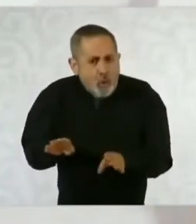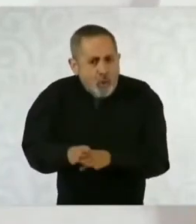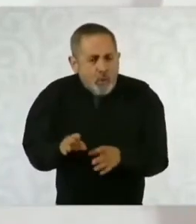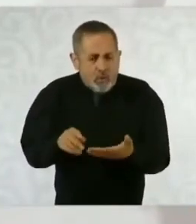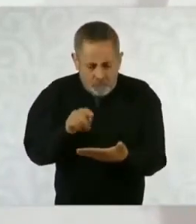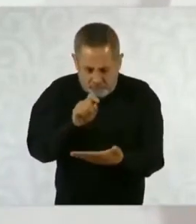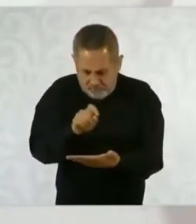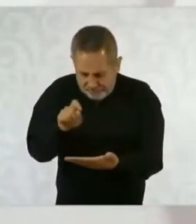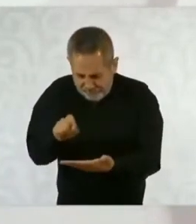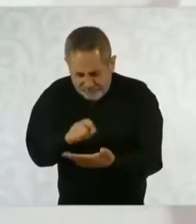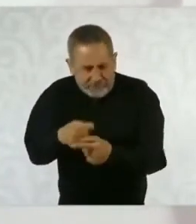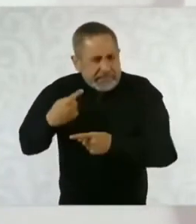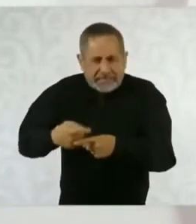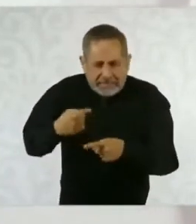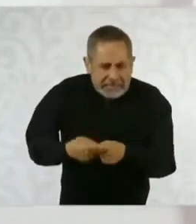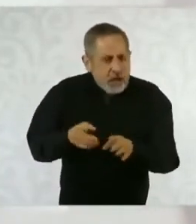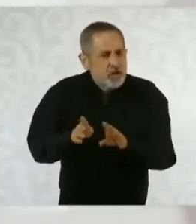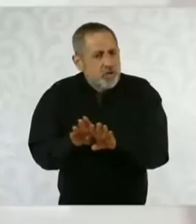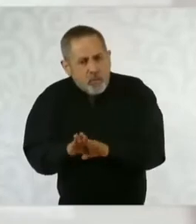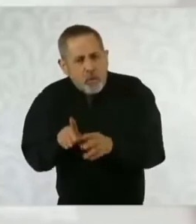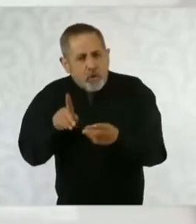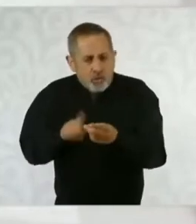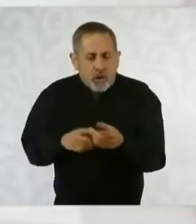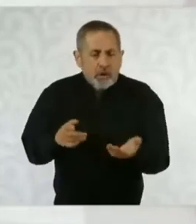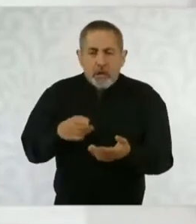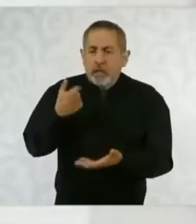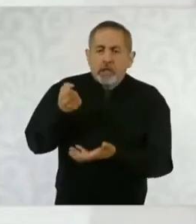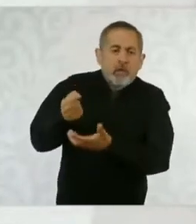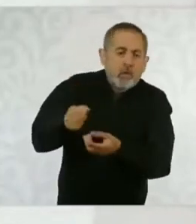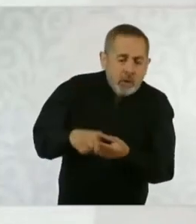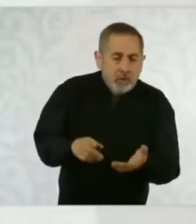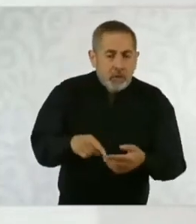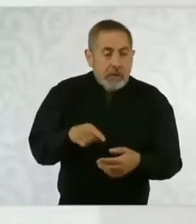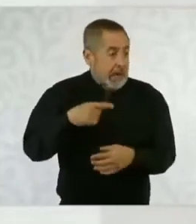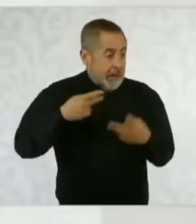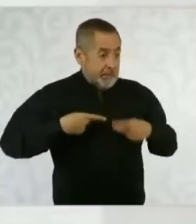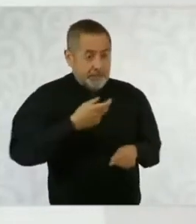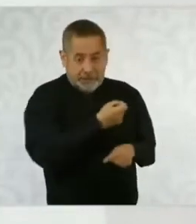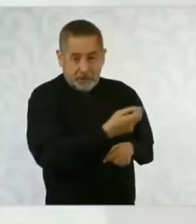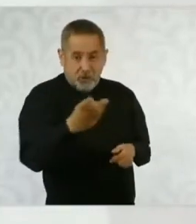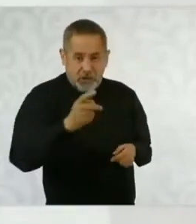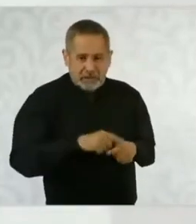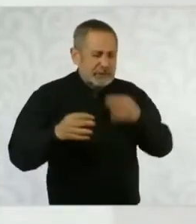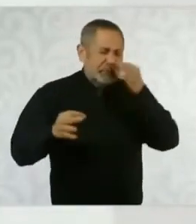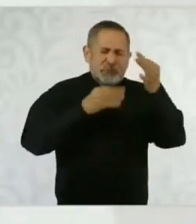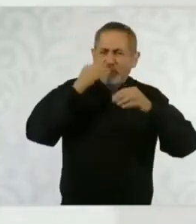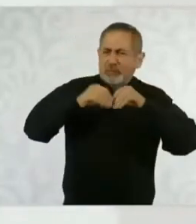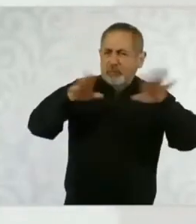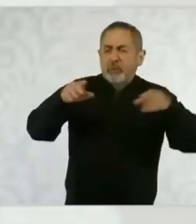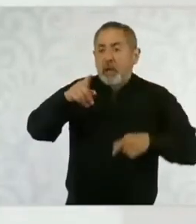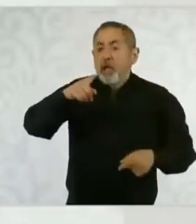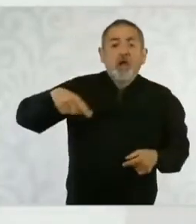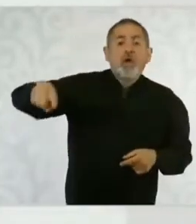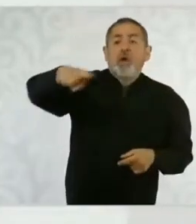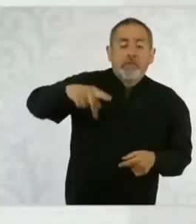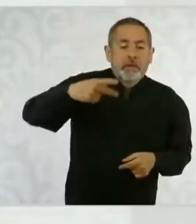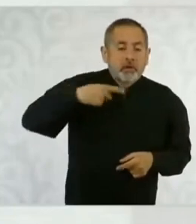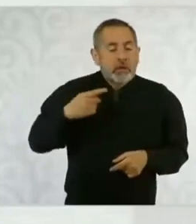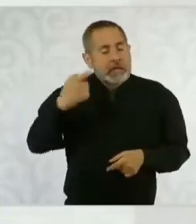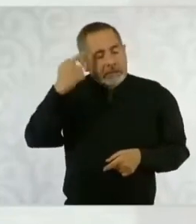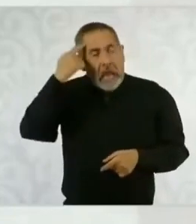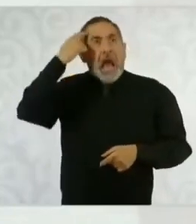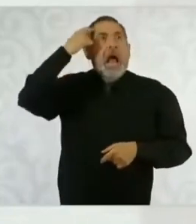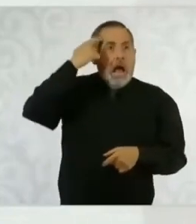qué, que haya mucha difusión para que el pueblo de México sepa que el 1 de junio